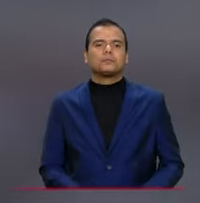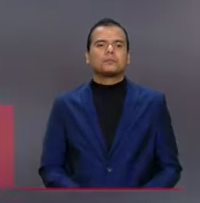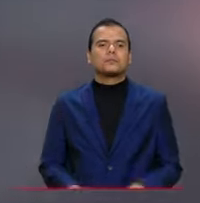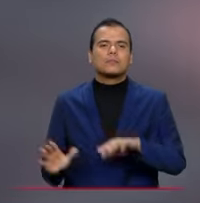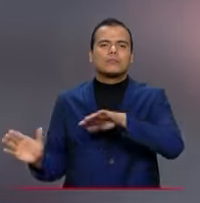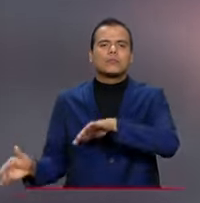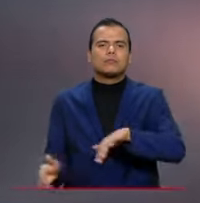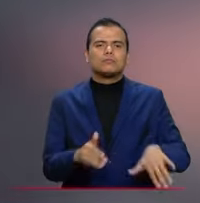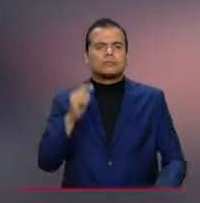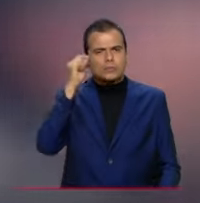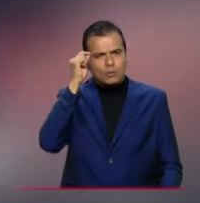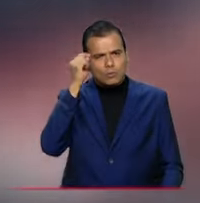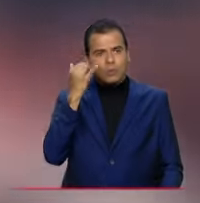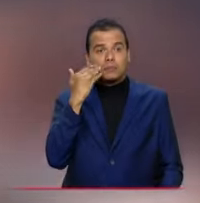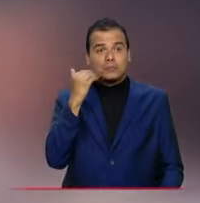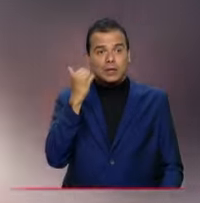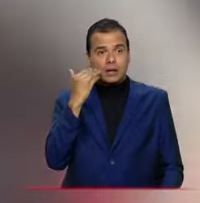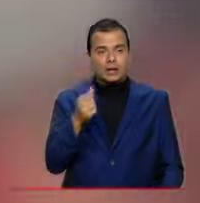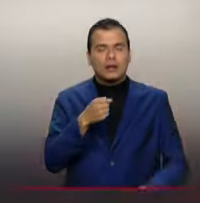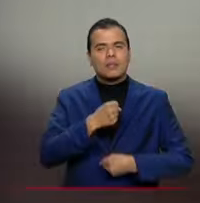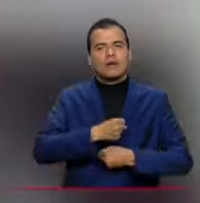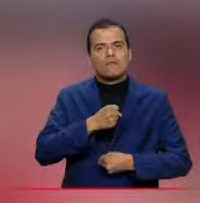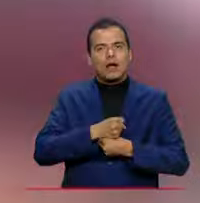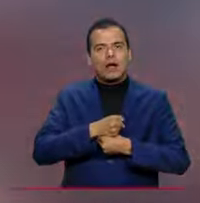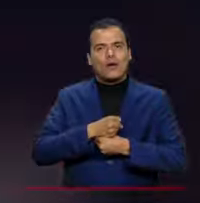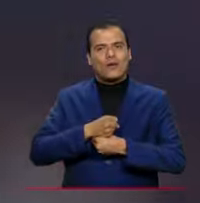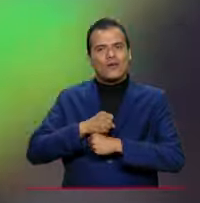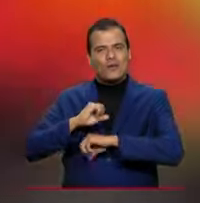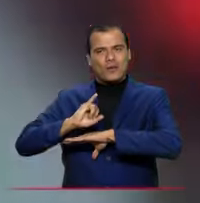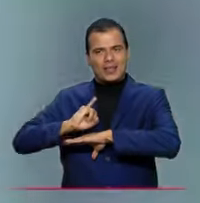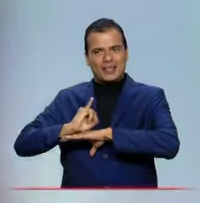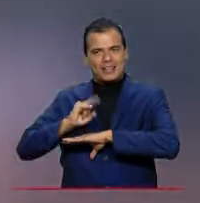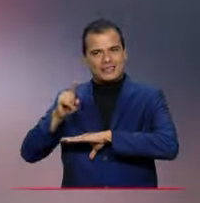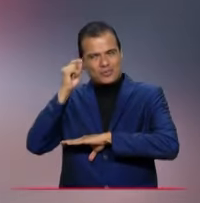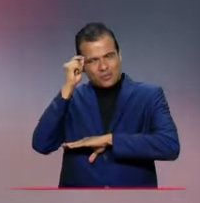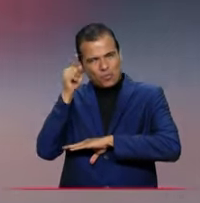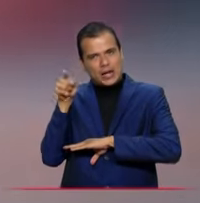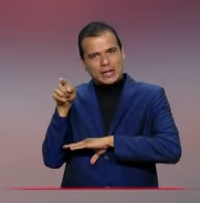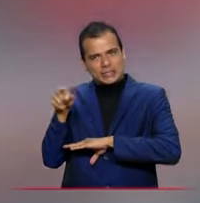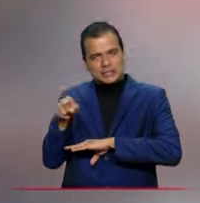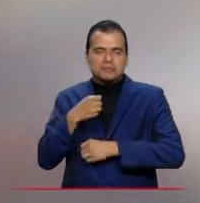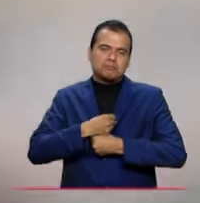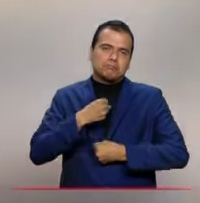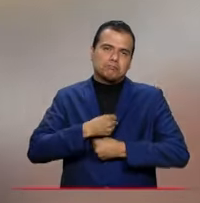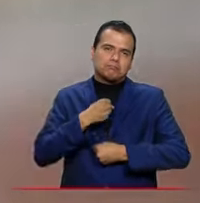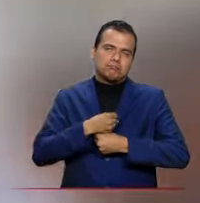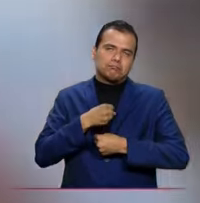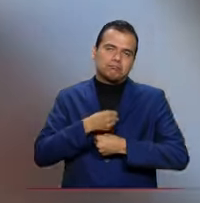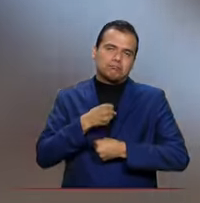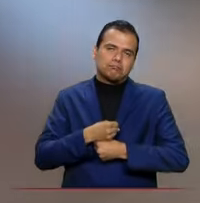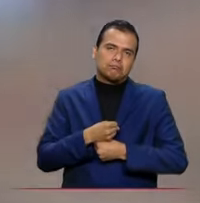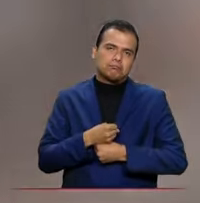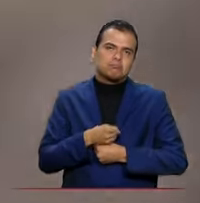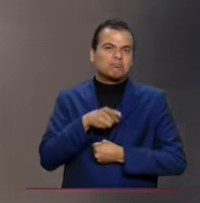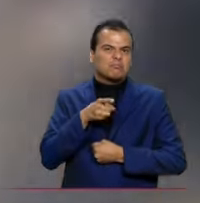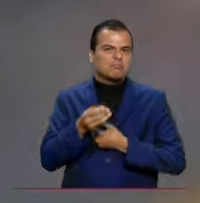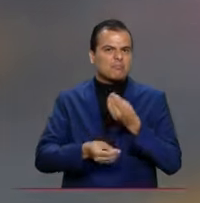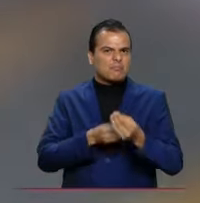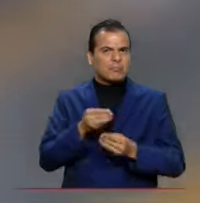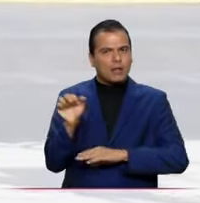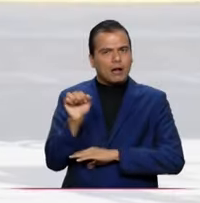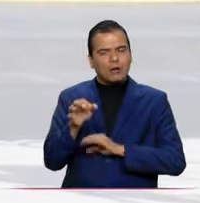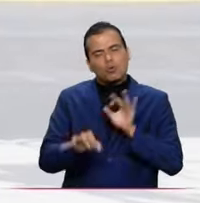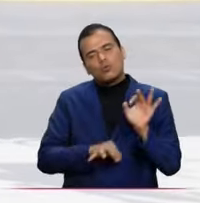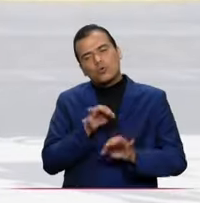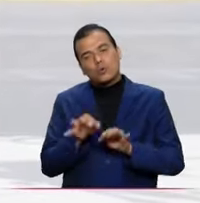En Buga, una mujer fue asesinada a escasos metros de la Basílica del Señor de los Milagros. Versiones preliminares indican que se trataría de una cuidadora